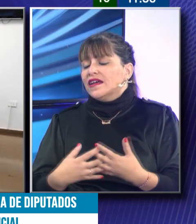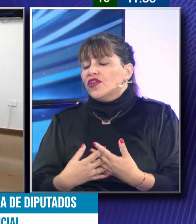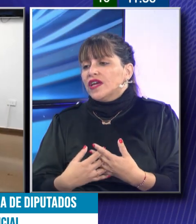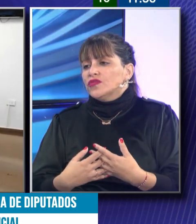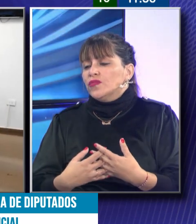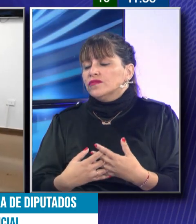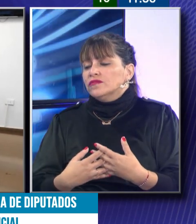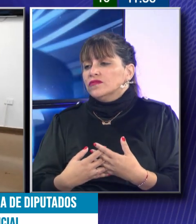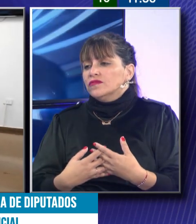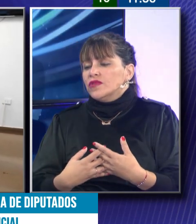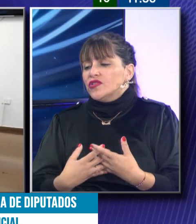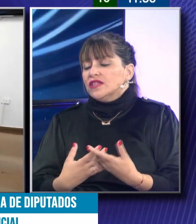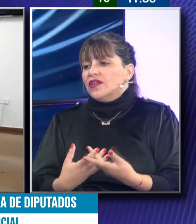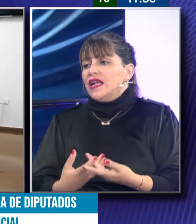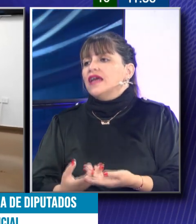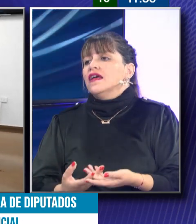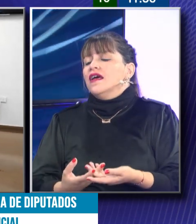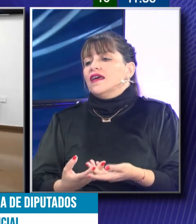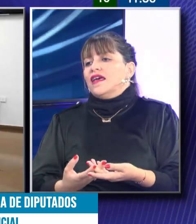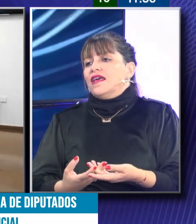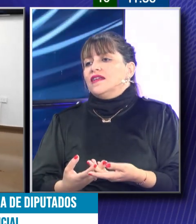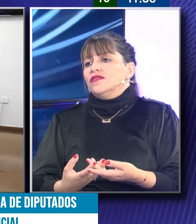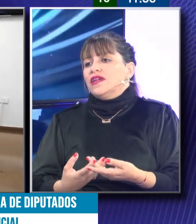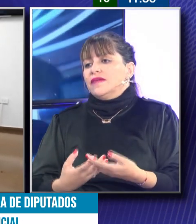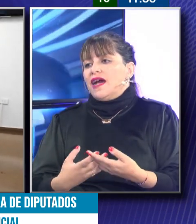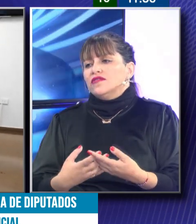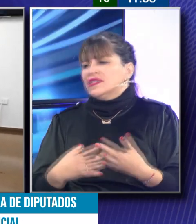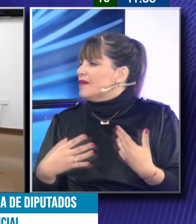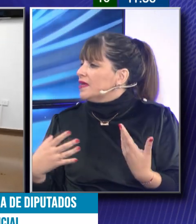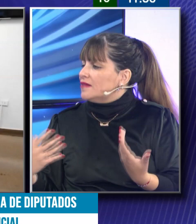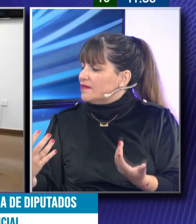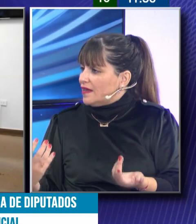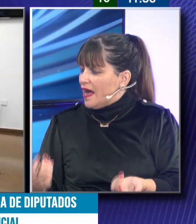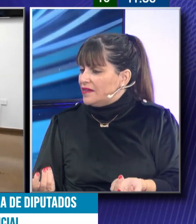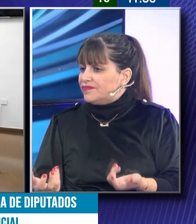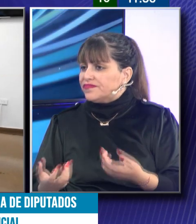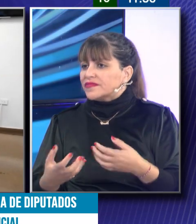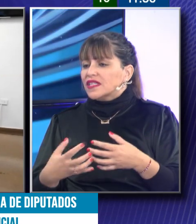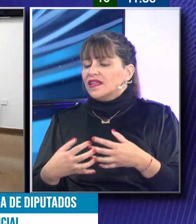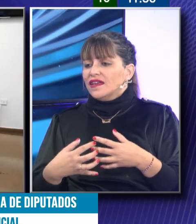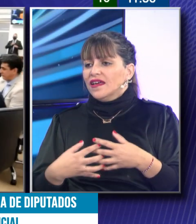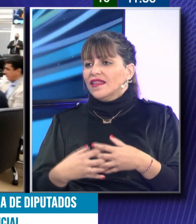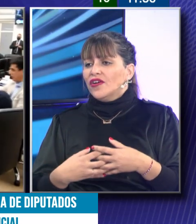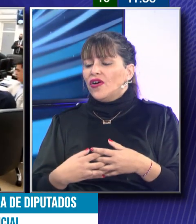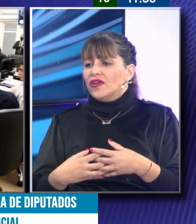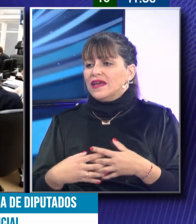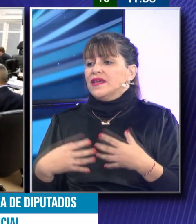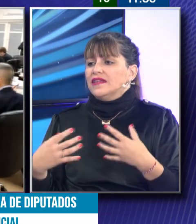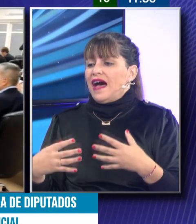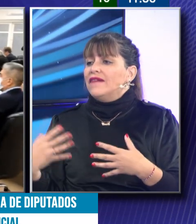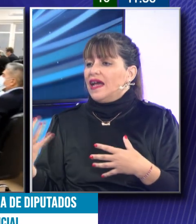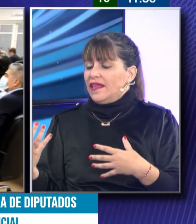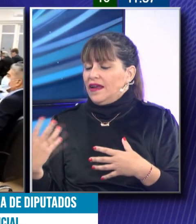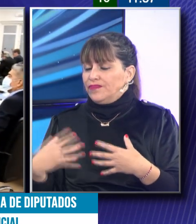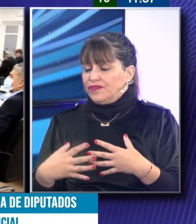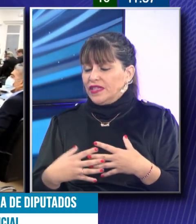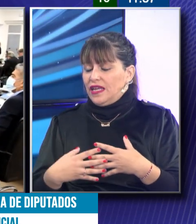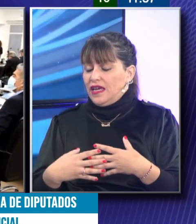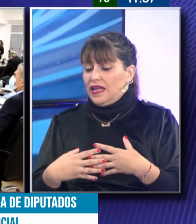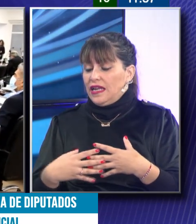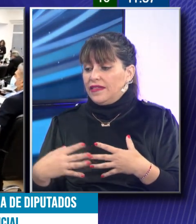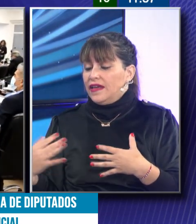La verdad que creo que es un proyecto de ley que tiene una mirada totalmente integral, que digo, también habla